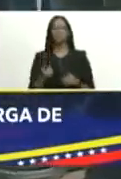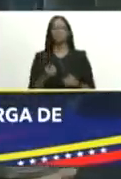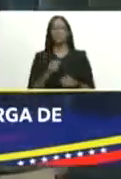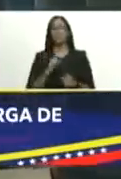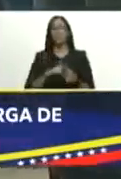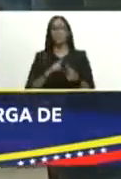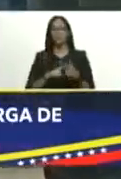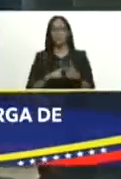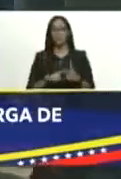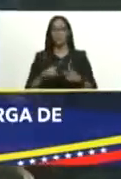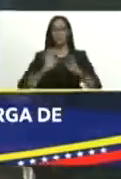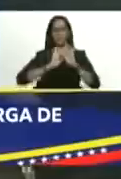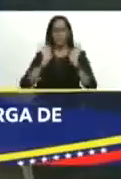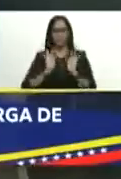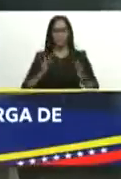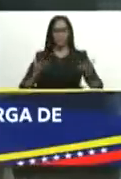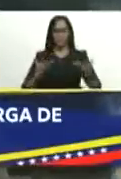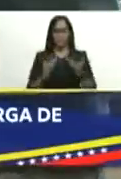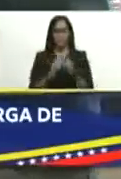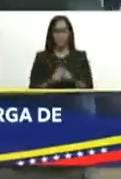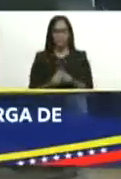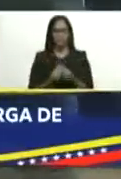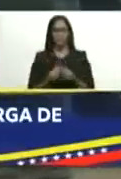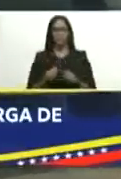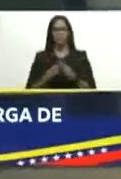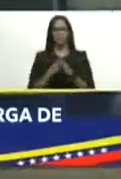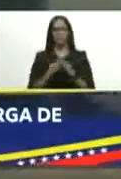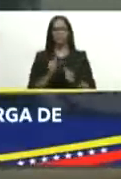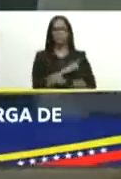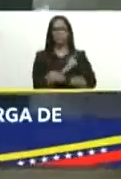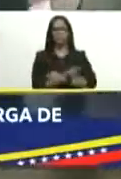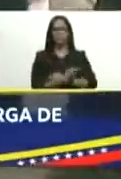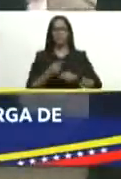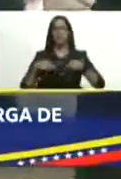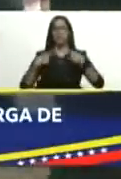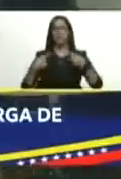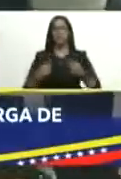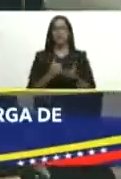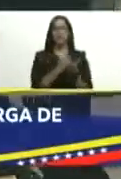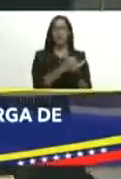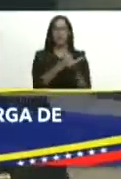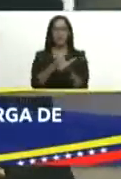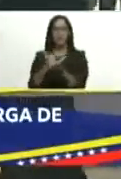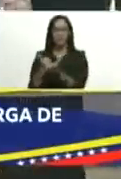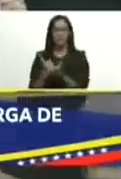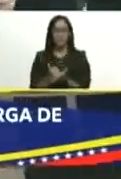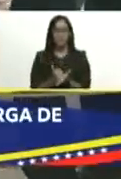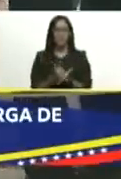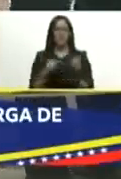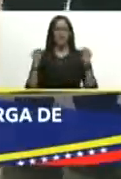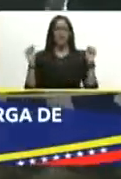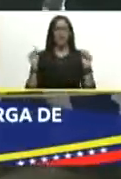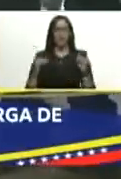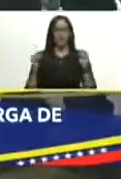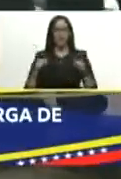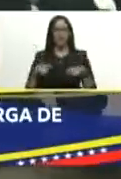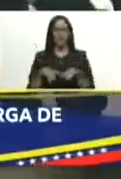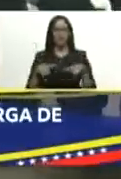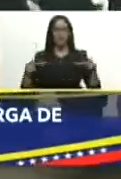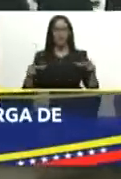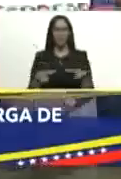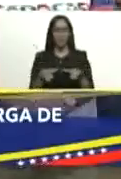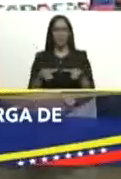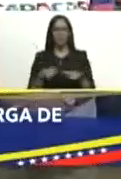manera mancomunada, junto con el resto del Poder Popular, han ayudado a que este espacio, en